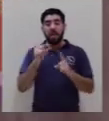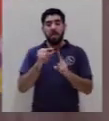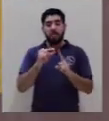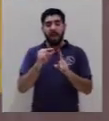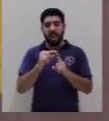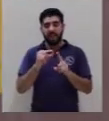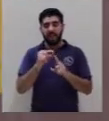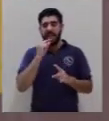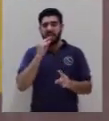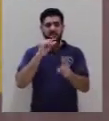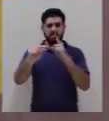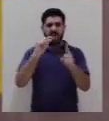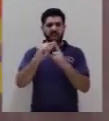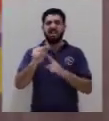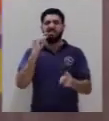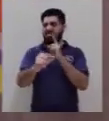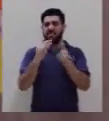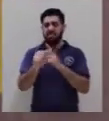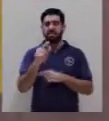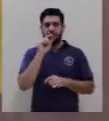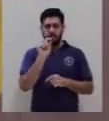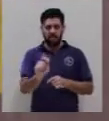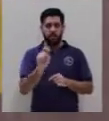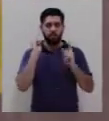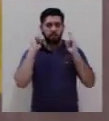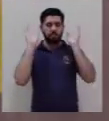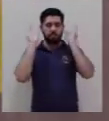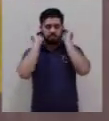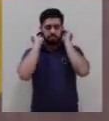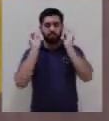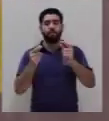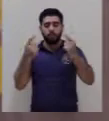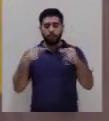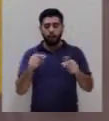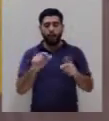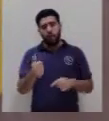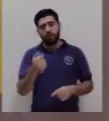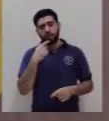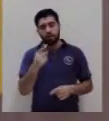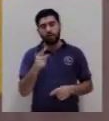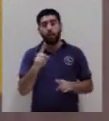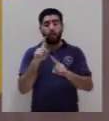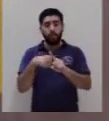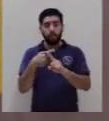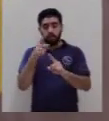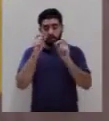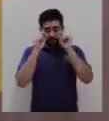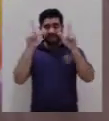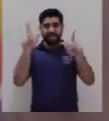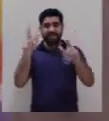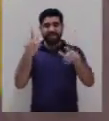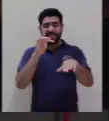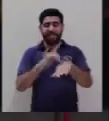necias. Oídos sordos. Oídos sordos. Vamos a leer uno más. A quien madruga, Dios le